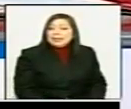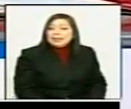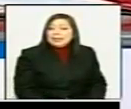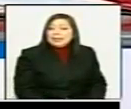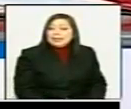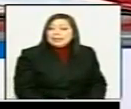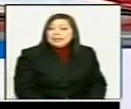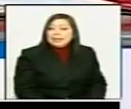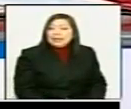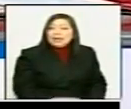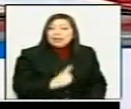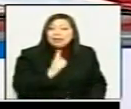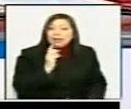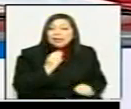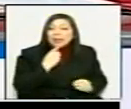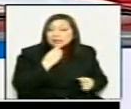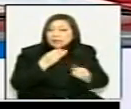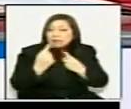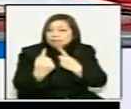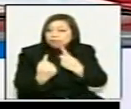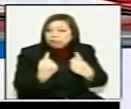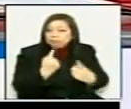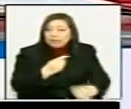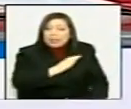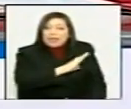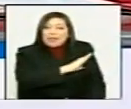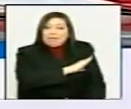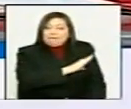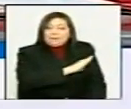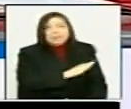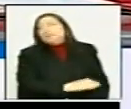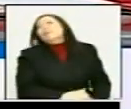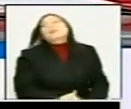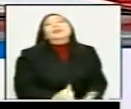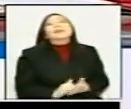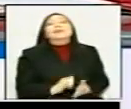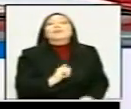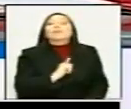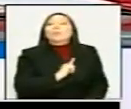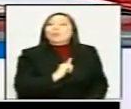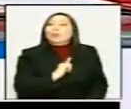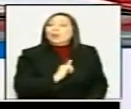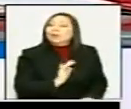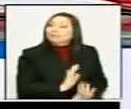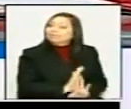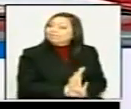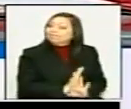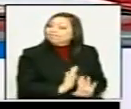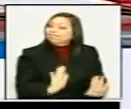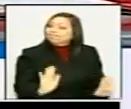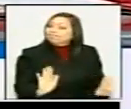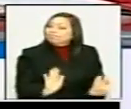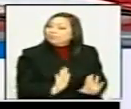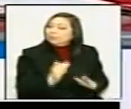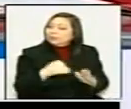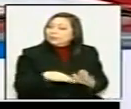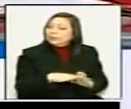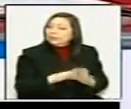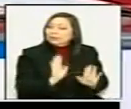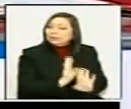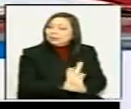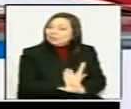al señor fiscal que, pese a que yo no estoy incluido